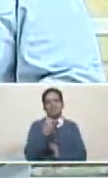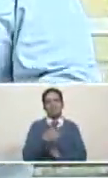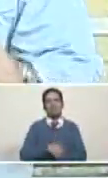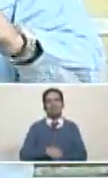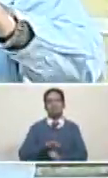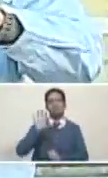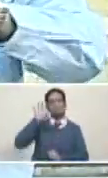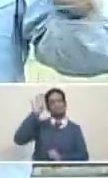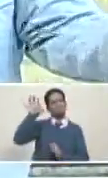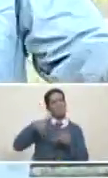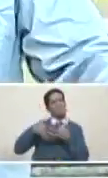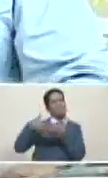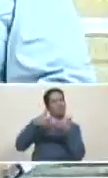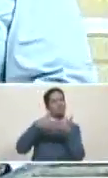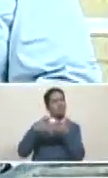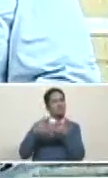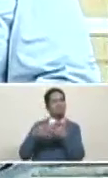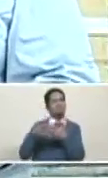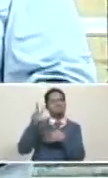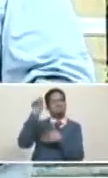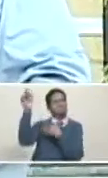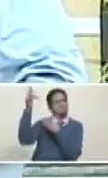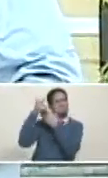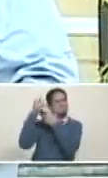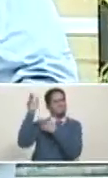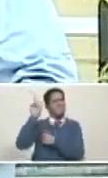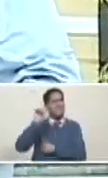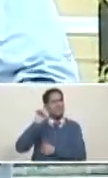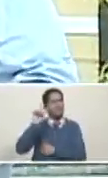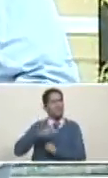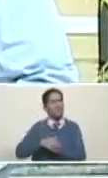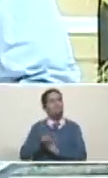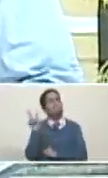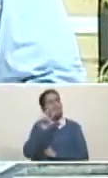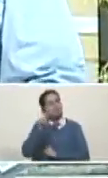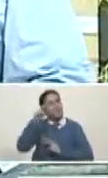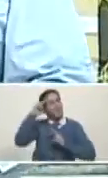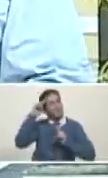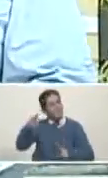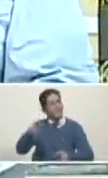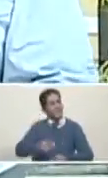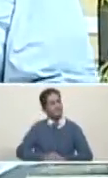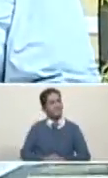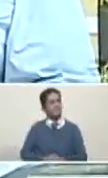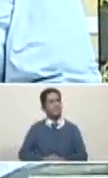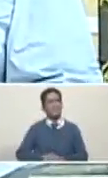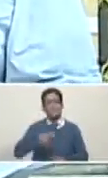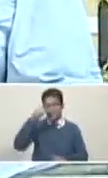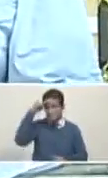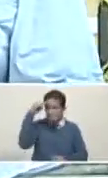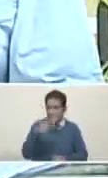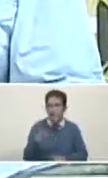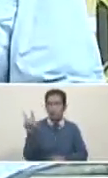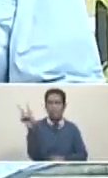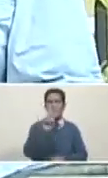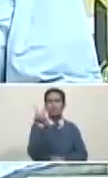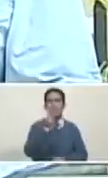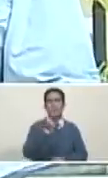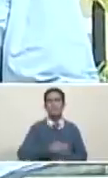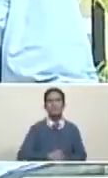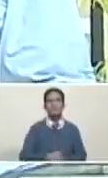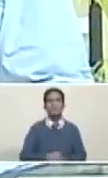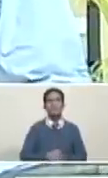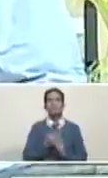imperio, mano fuera de Venezuela. A Venezuela se respeta. Respeto a Venezuela.